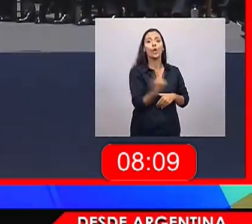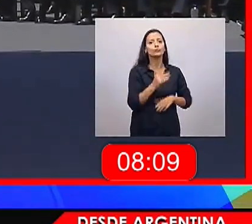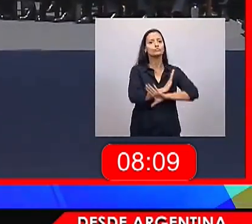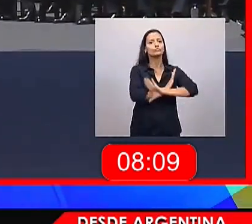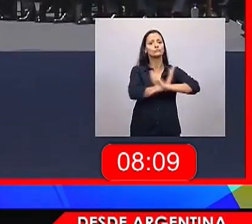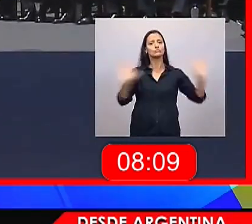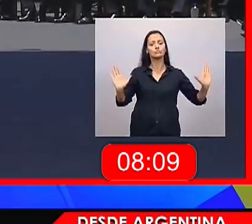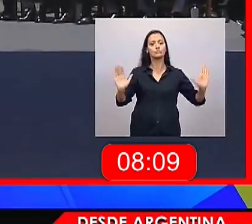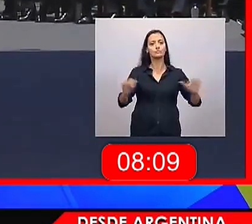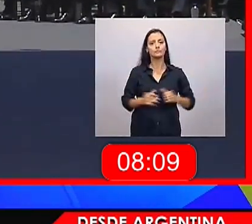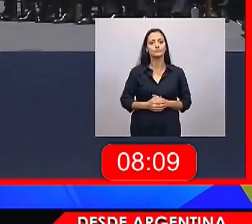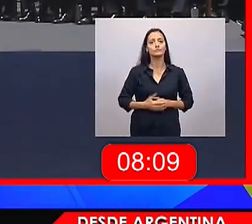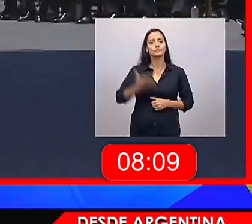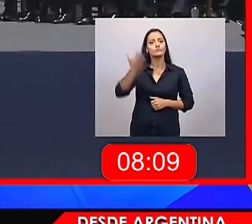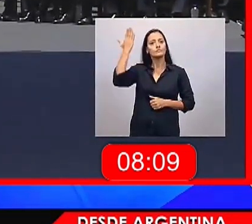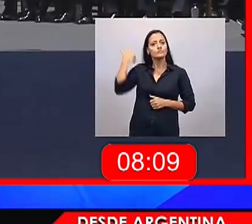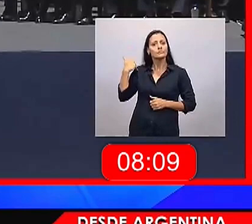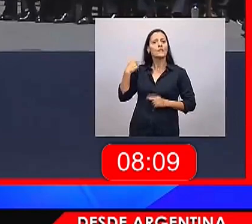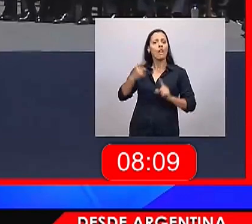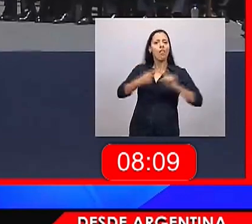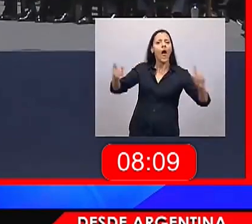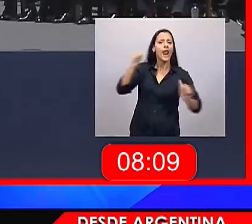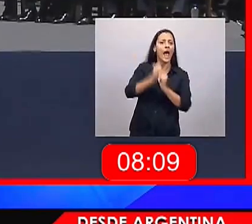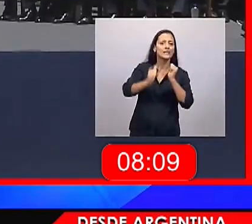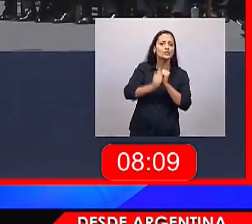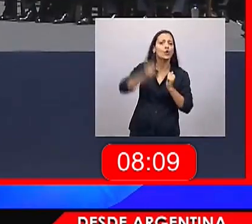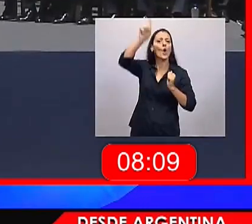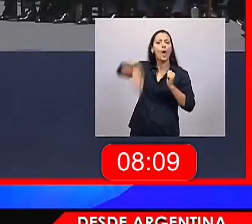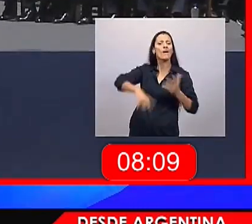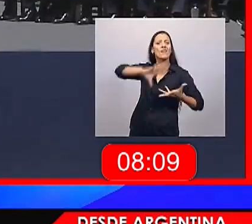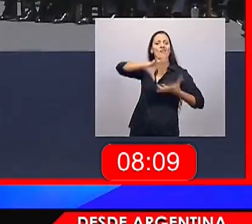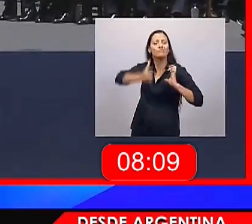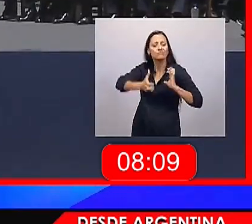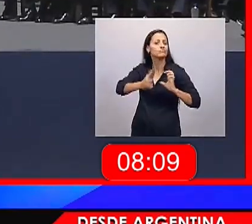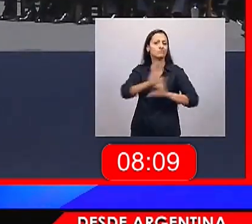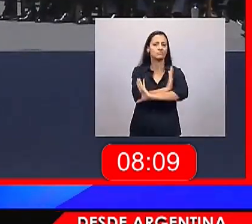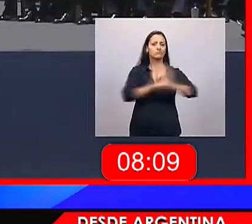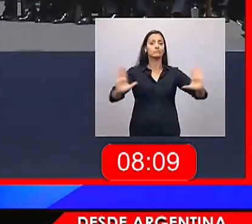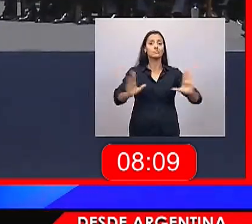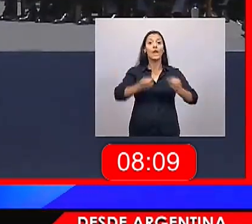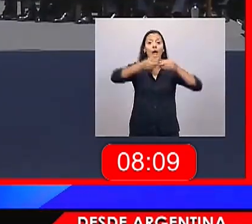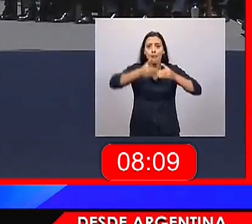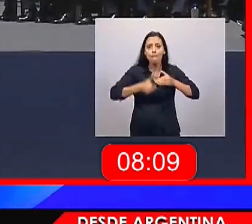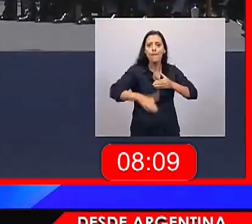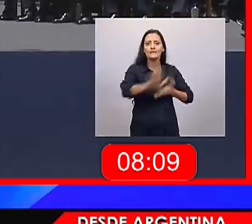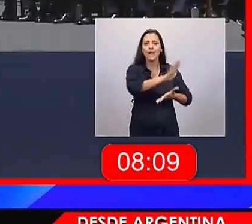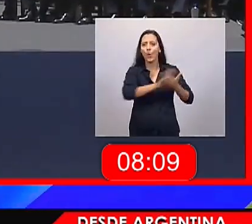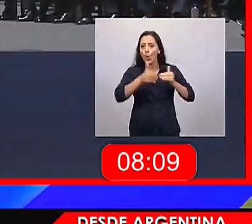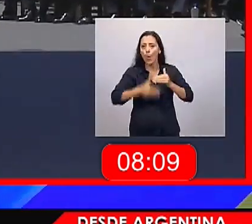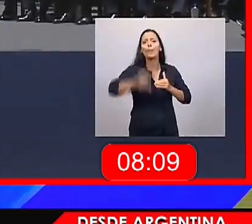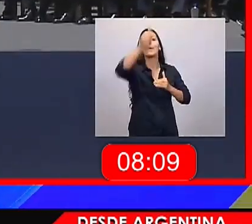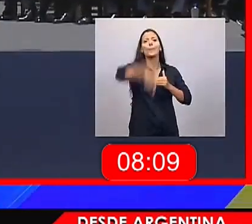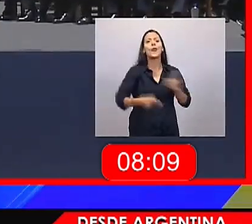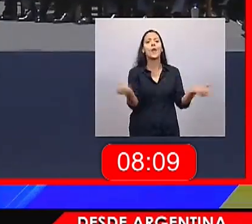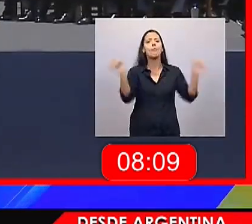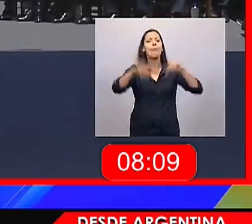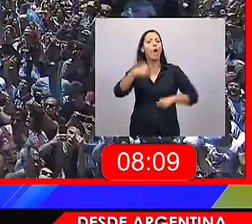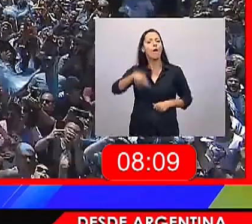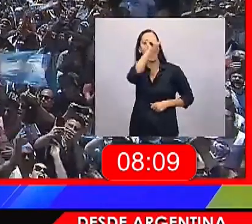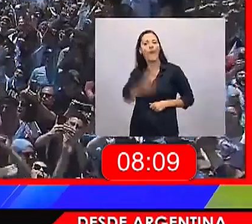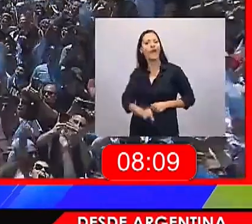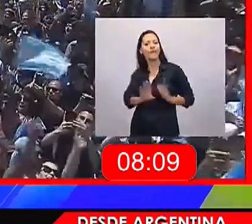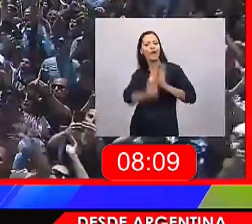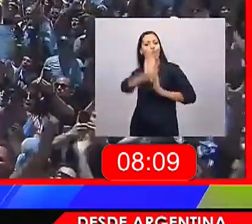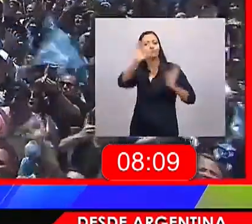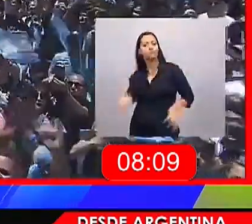fundamentalmente incluye a la asistencia social. Entonces, desde ese punto de vista, me parece que el presidente lo que tiene es en